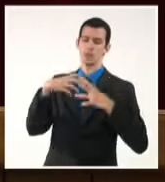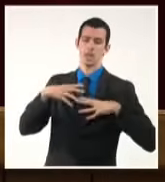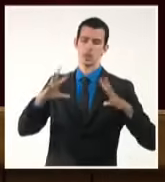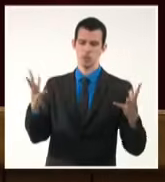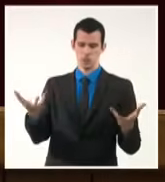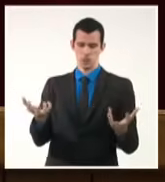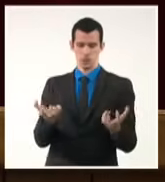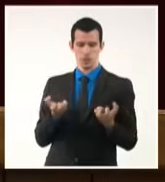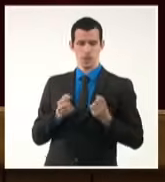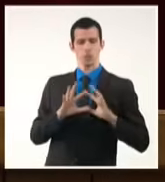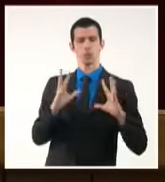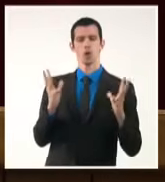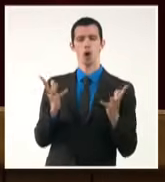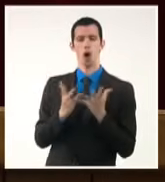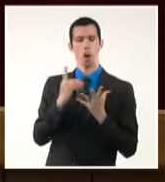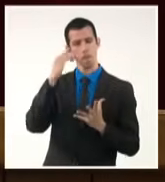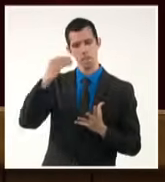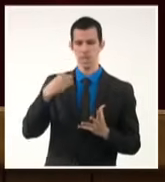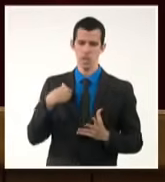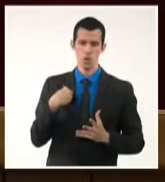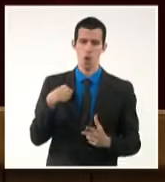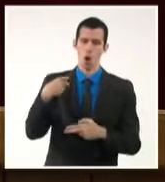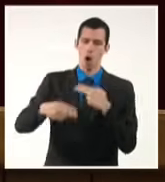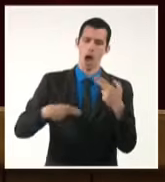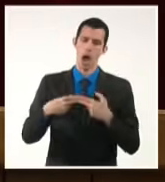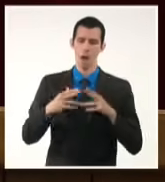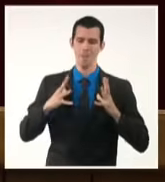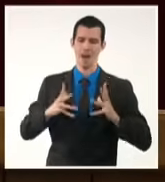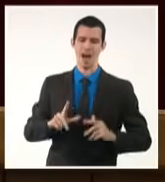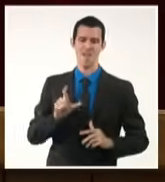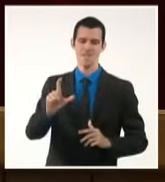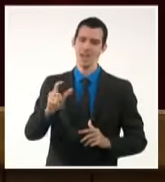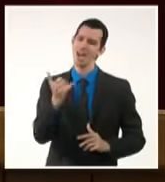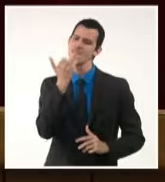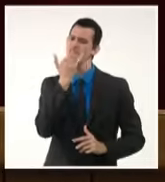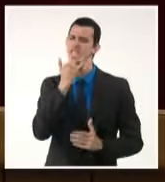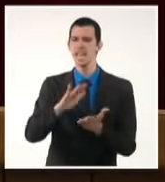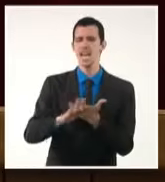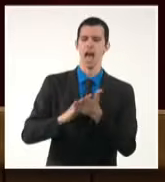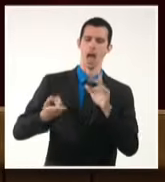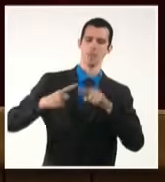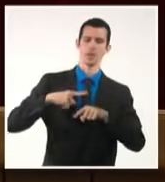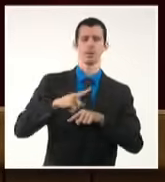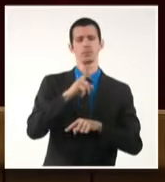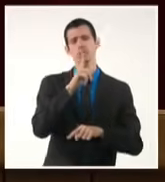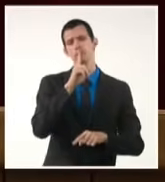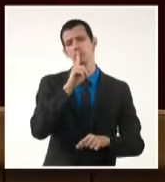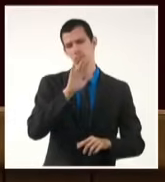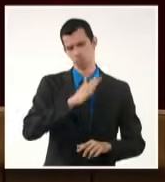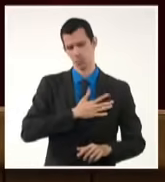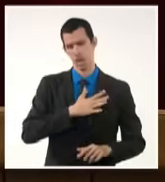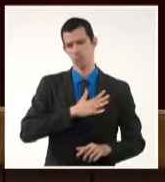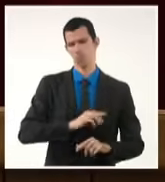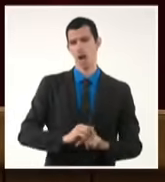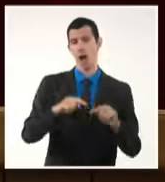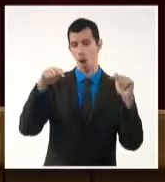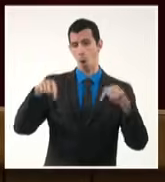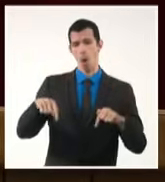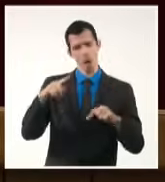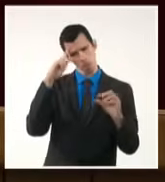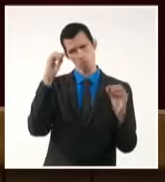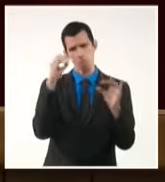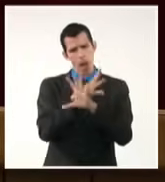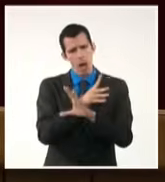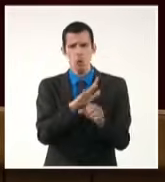se abre paso, más tarde o más temprano. Fin de la cita. 3 años de una administración